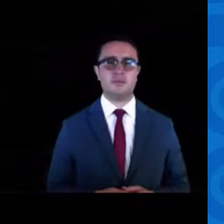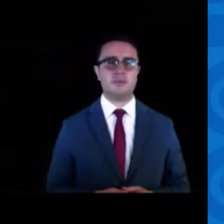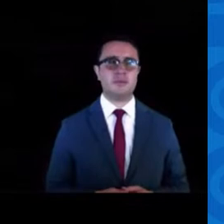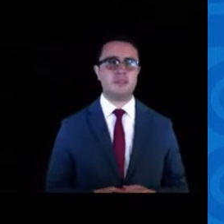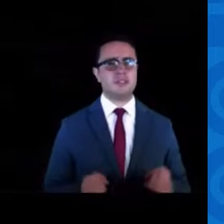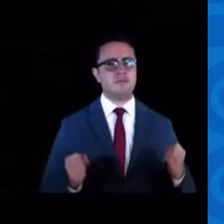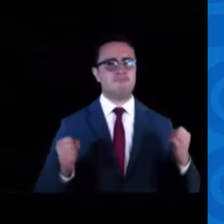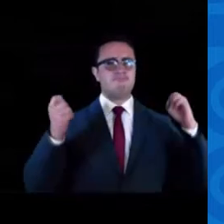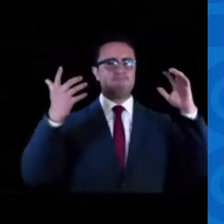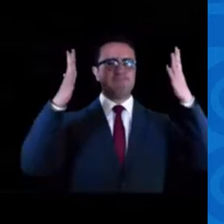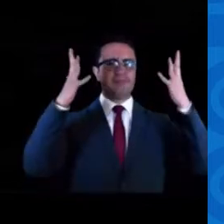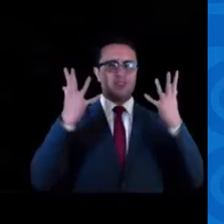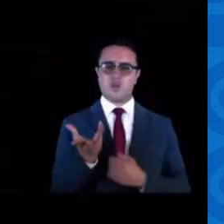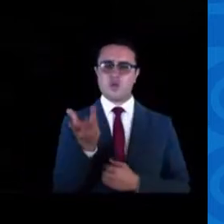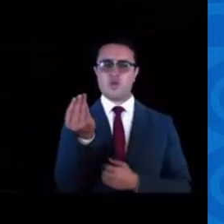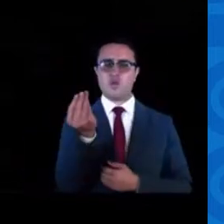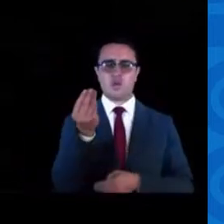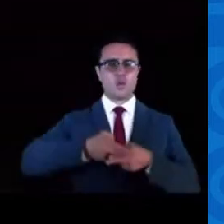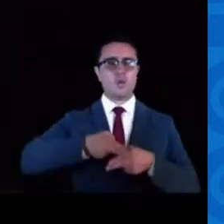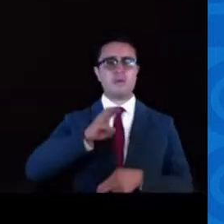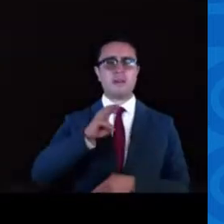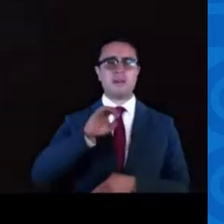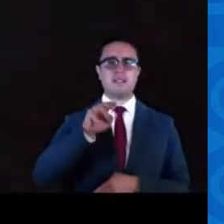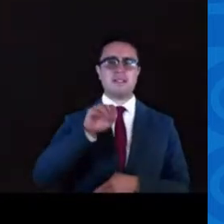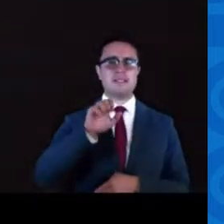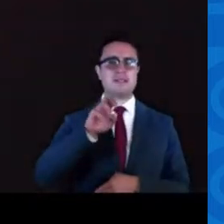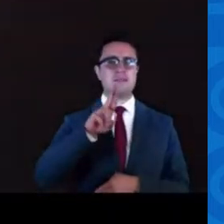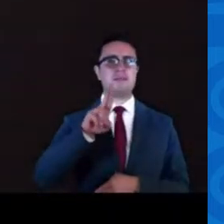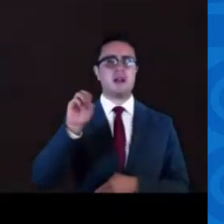Un aplauso para el grupo Cimarrón y Ana Beidó.